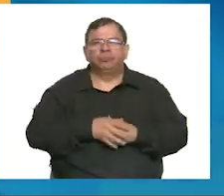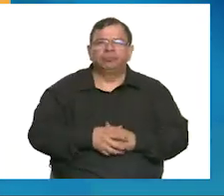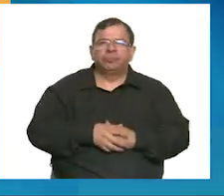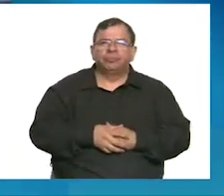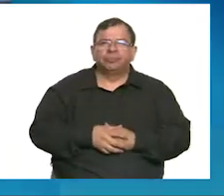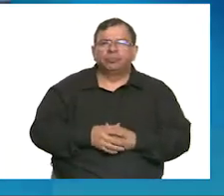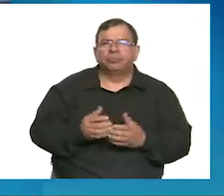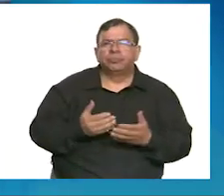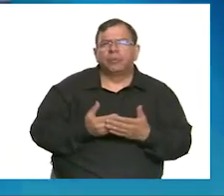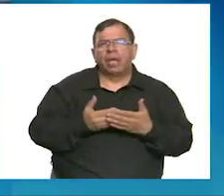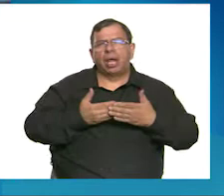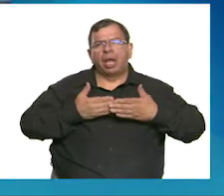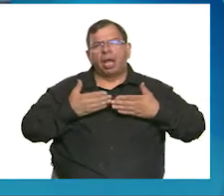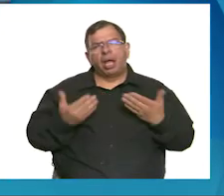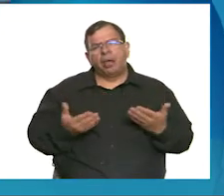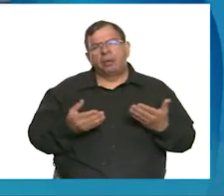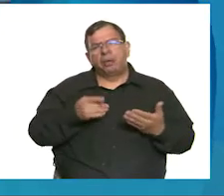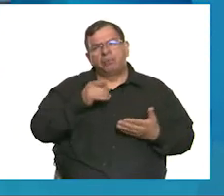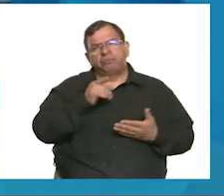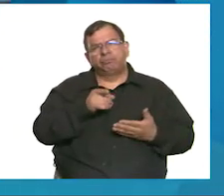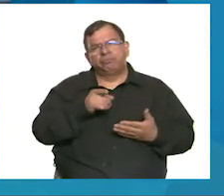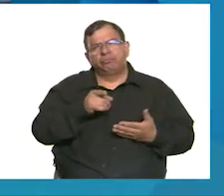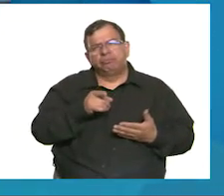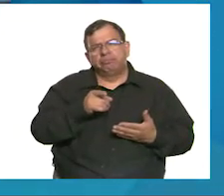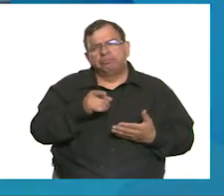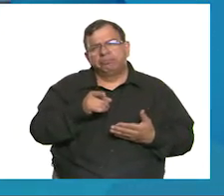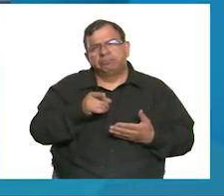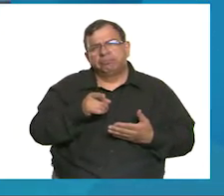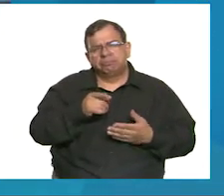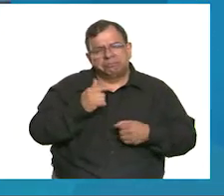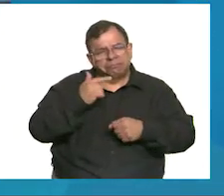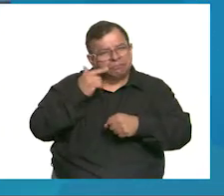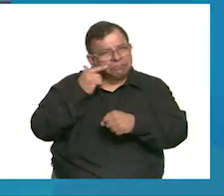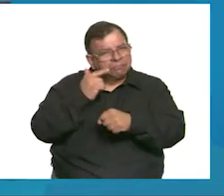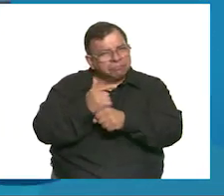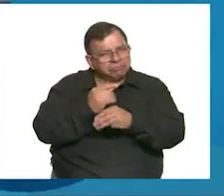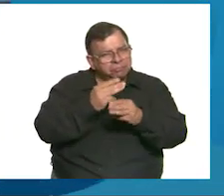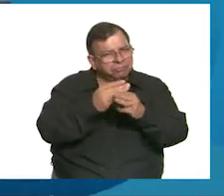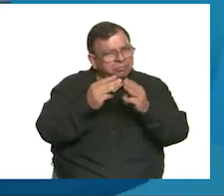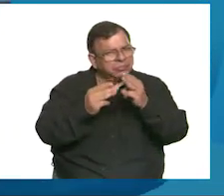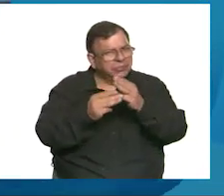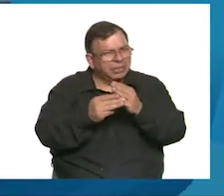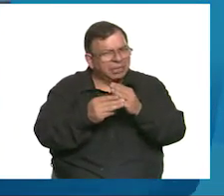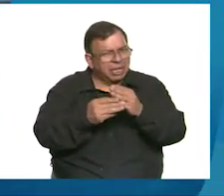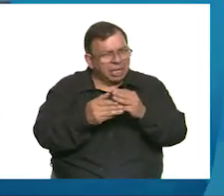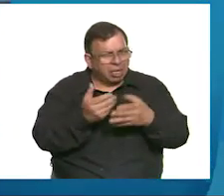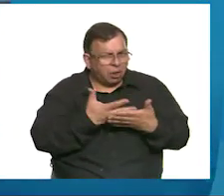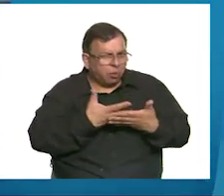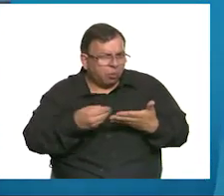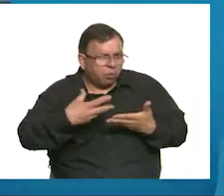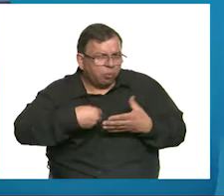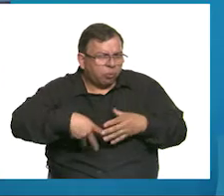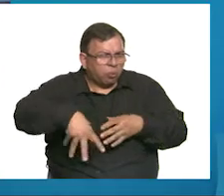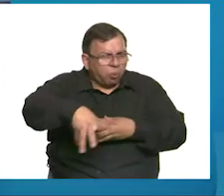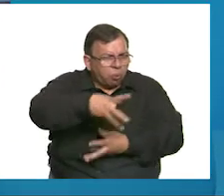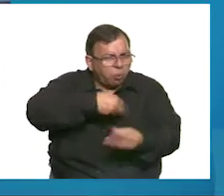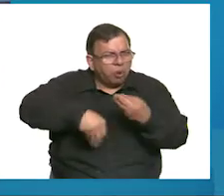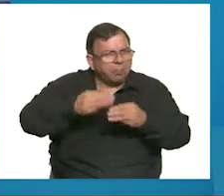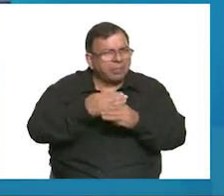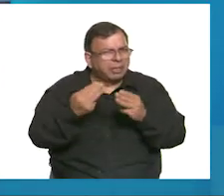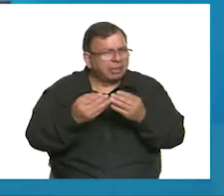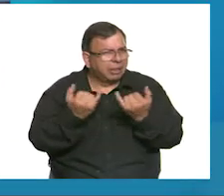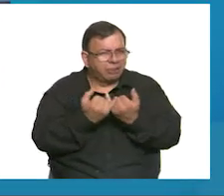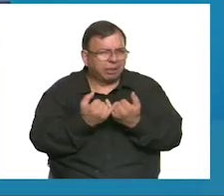bien, a lo mejor te has dado cuenta que no todos los materiales transmiten el calor de la misma forma. Algunos